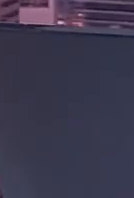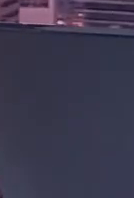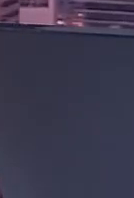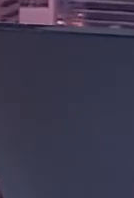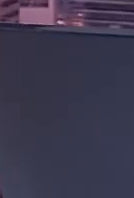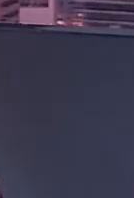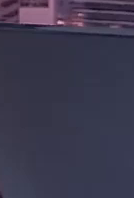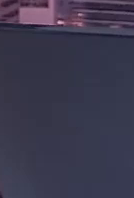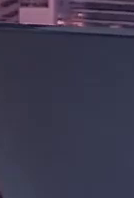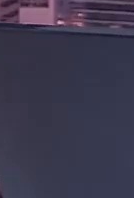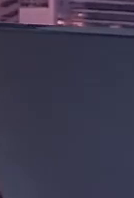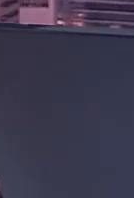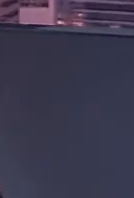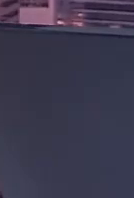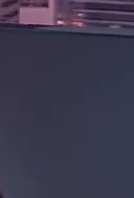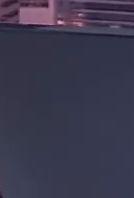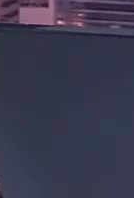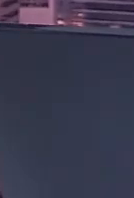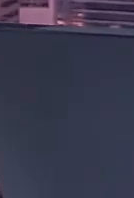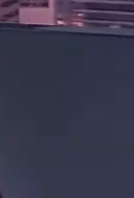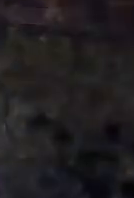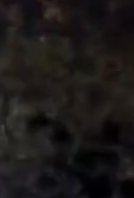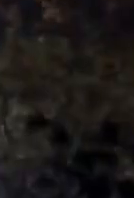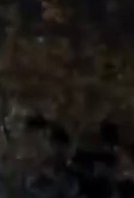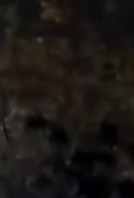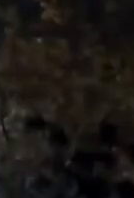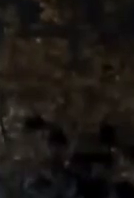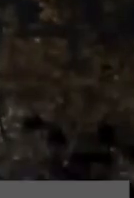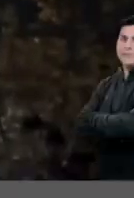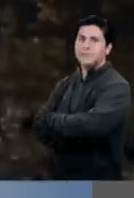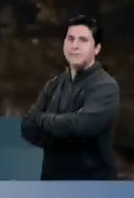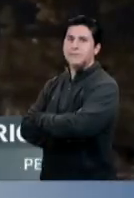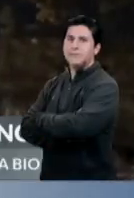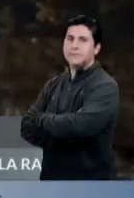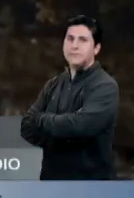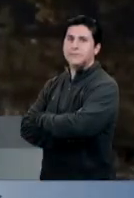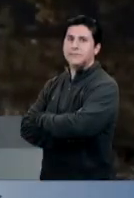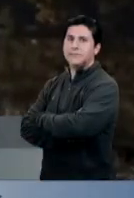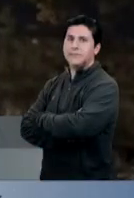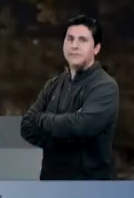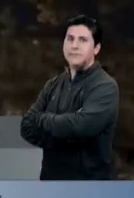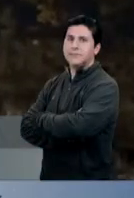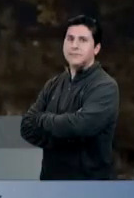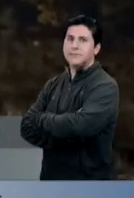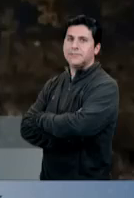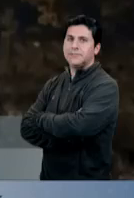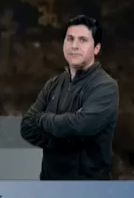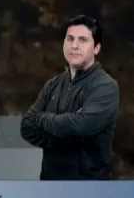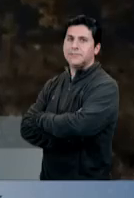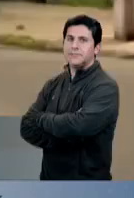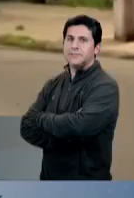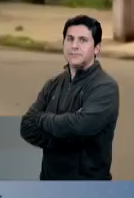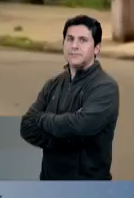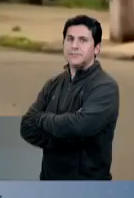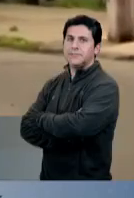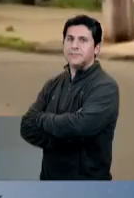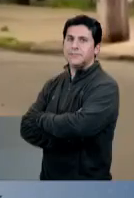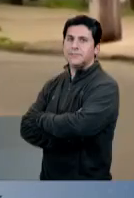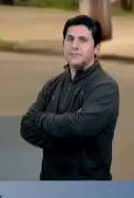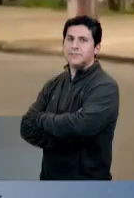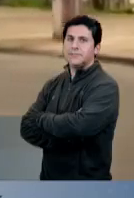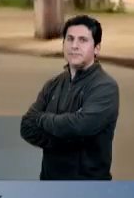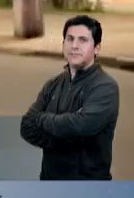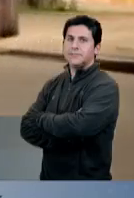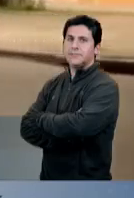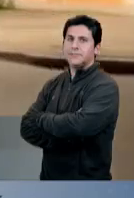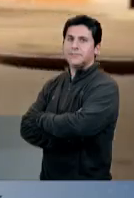tiene Rodrigo Pino, te escuchamos. Sí, y fue un procedimiento que ocurrió eso a las 2 de esta madrugada en el sector de Maule con Chiloé, en torno a un